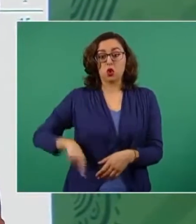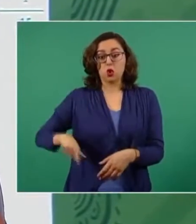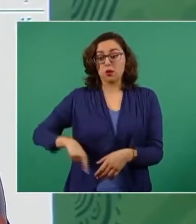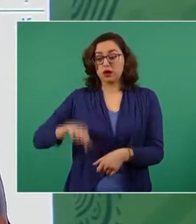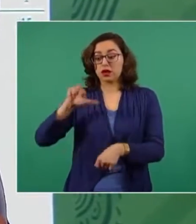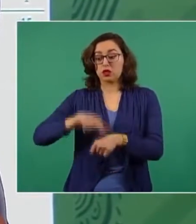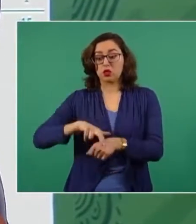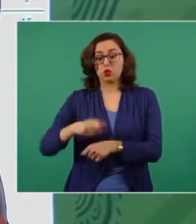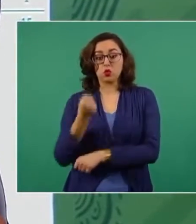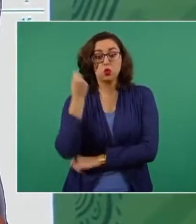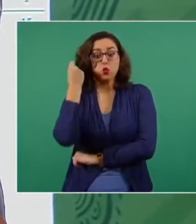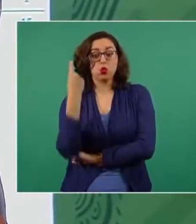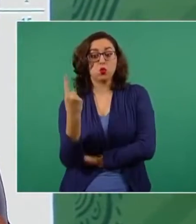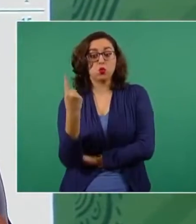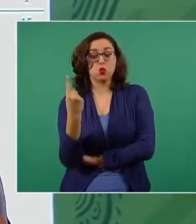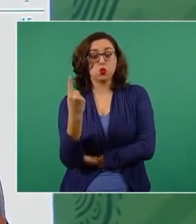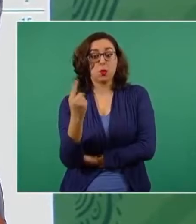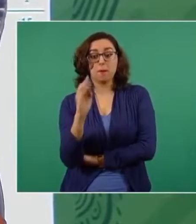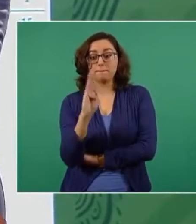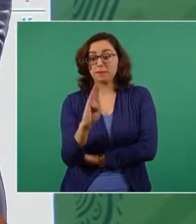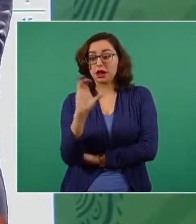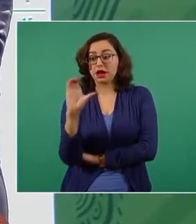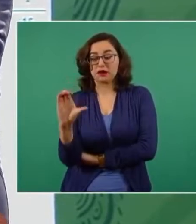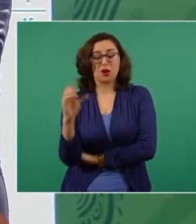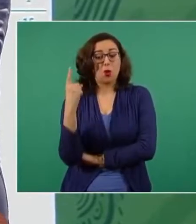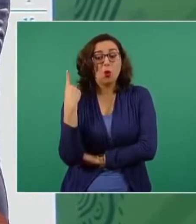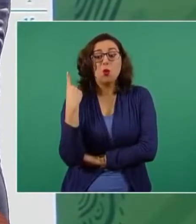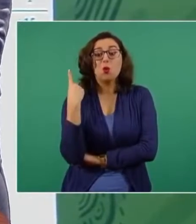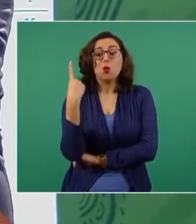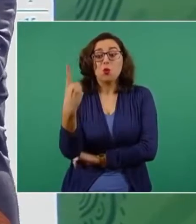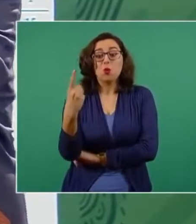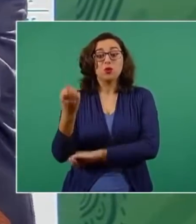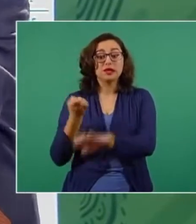Baja California, uno,